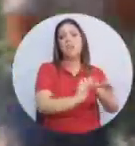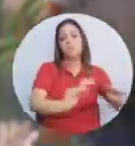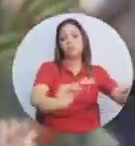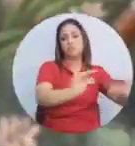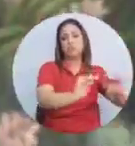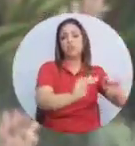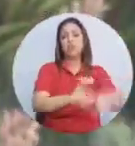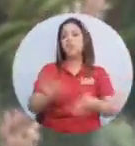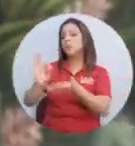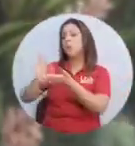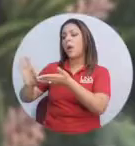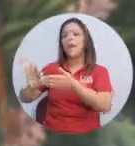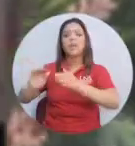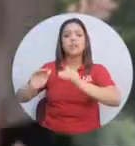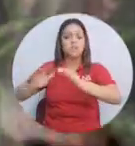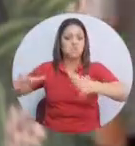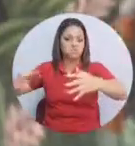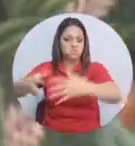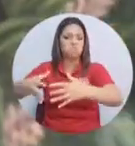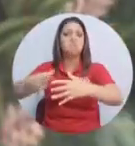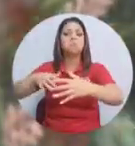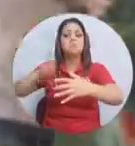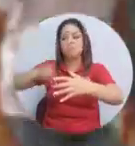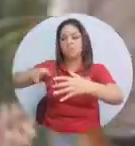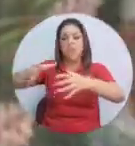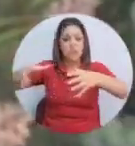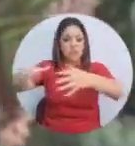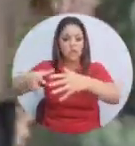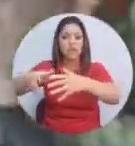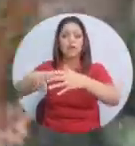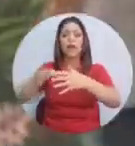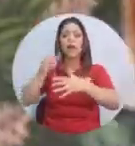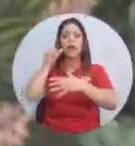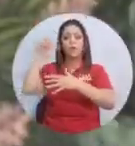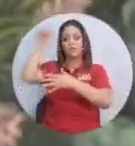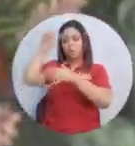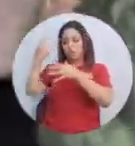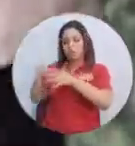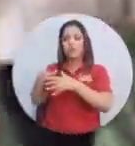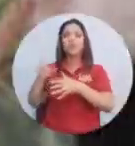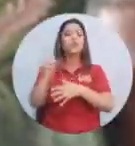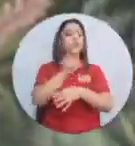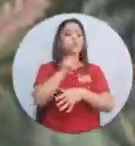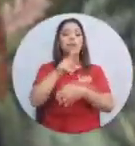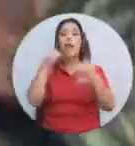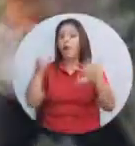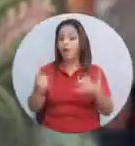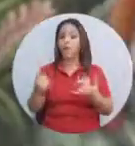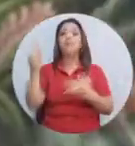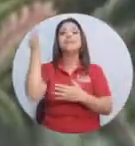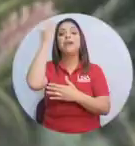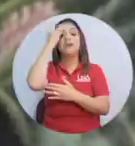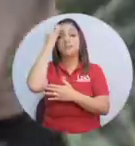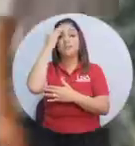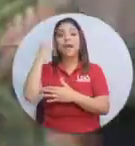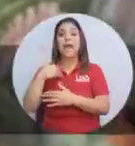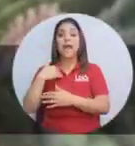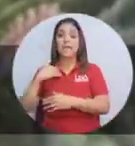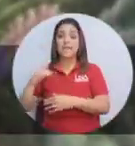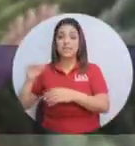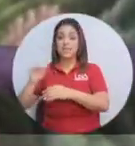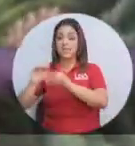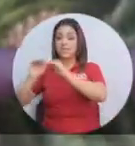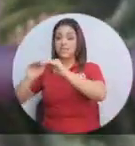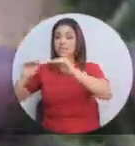compañeritos y compañeritas de la misma aula, o de la misma clase, o del mismo nivel. No, hoy sabemos que hay chicos y chicas que violentan a